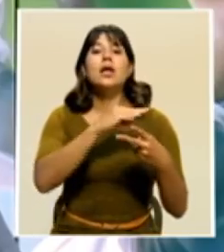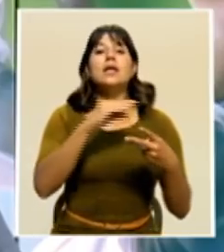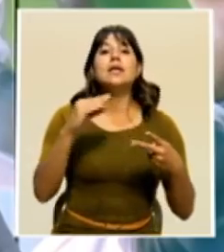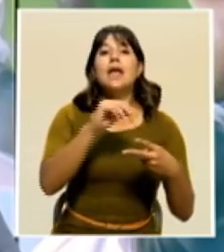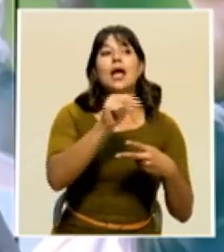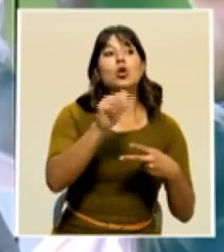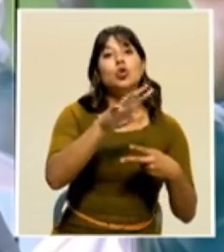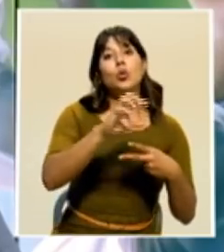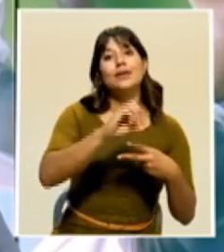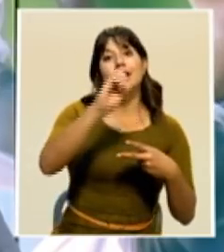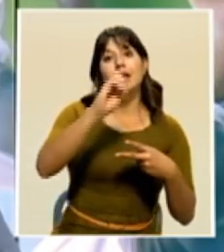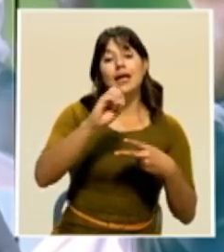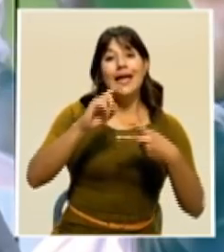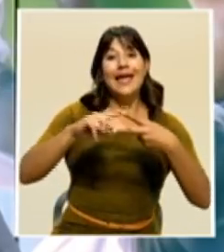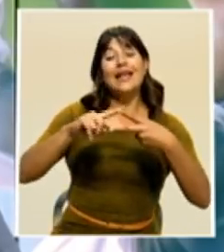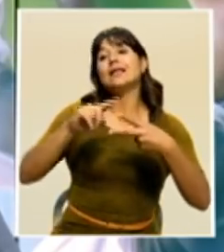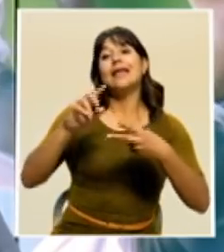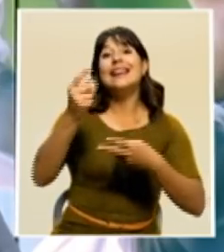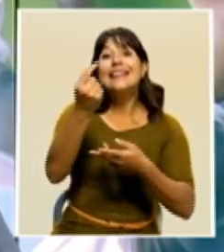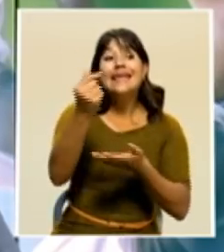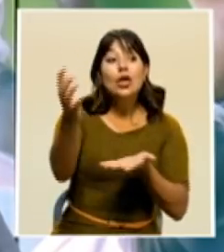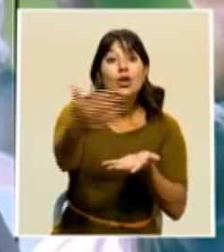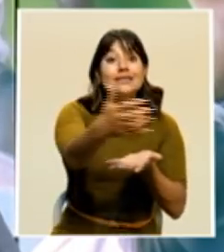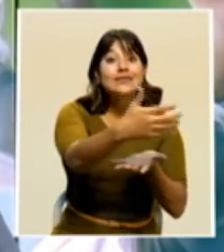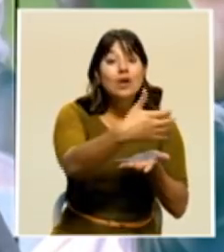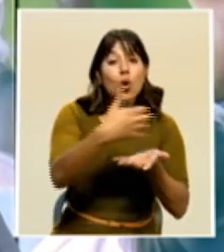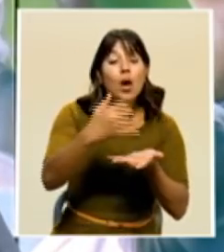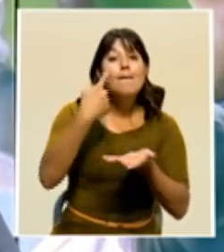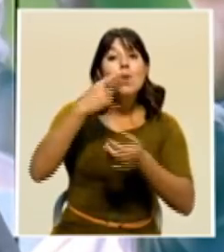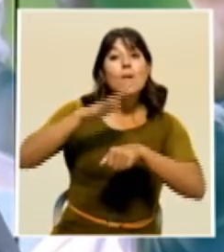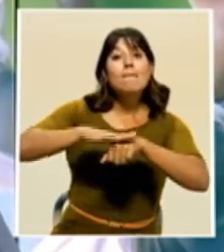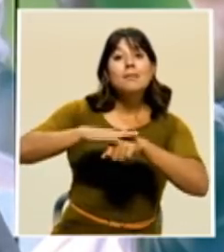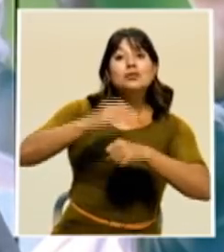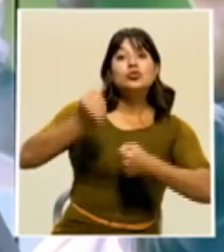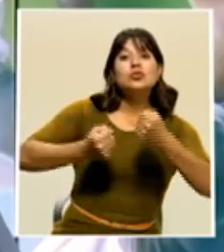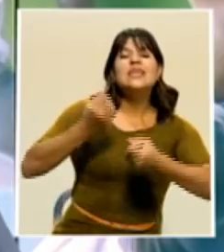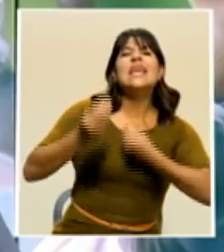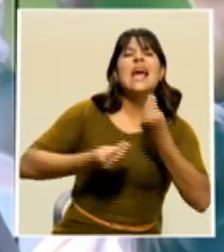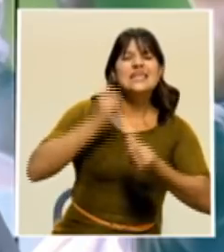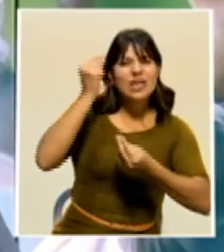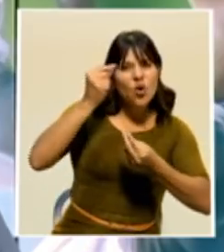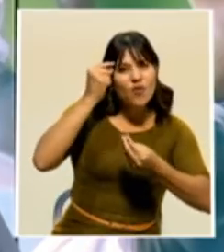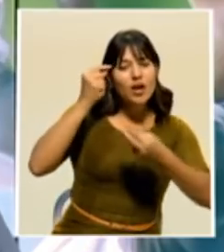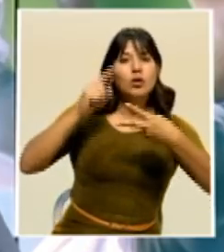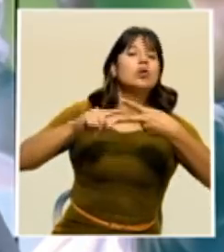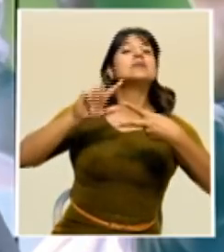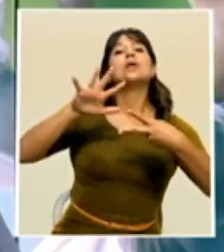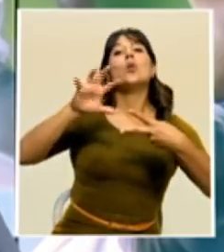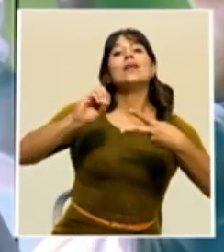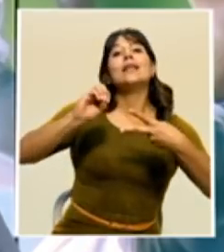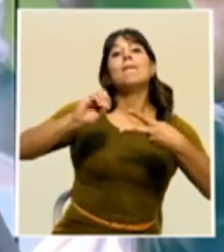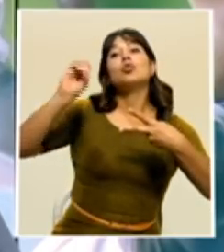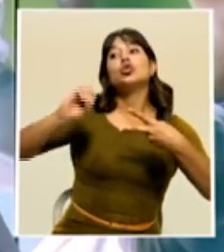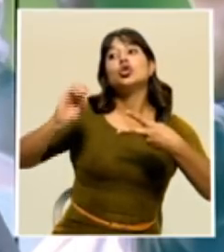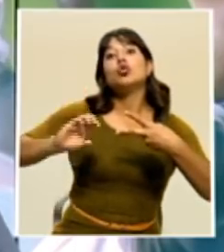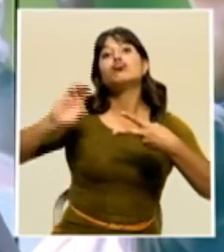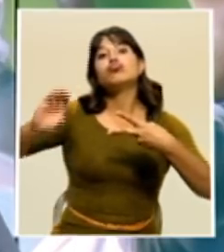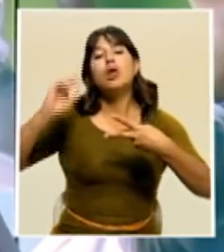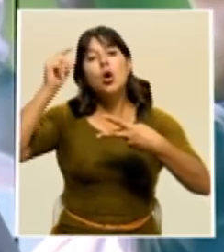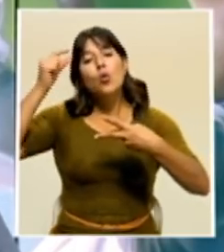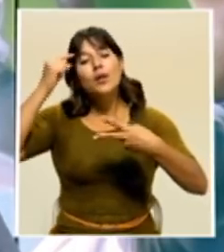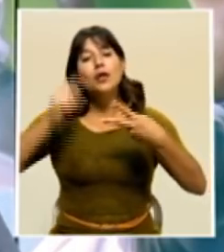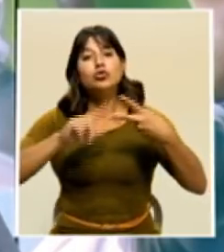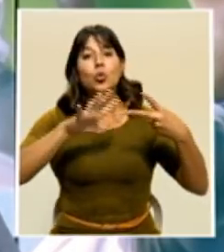para carreteras. Así es que nosotros ahora lo que esperamos es que en los próximos días la Asamblea Legislativa apruebe el proyecto